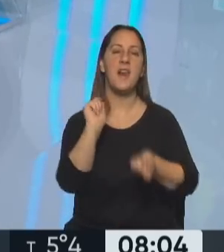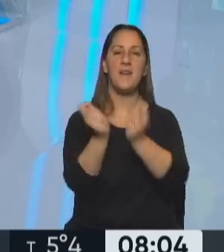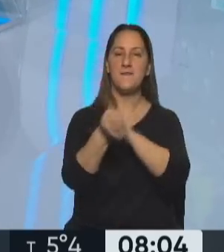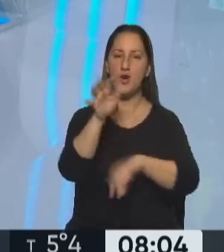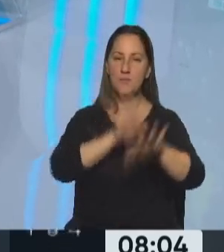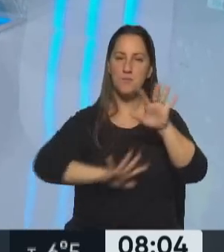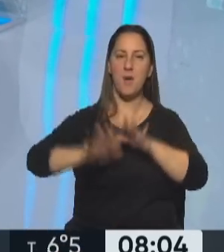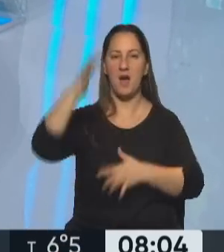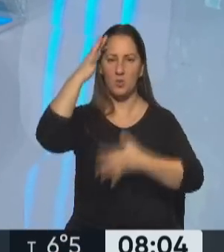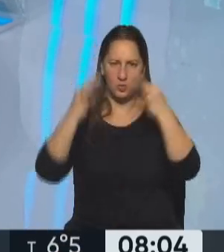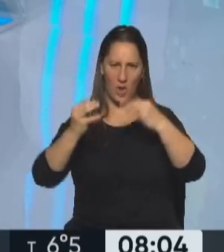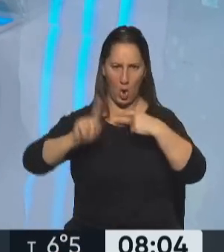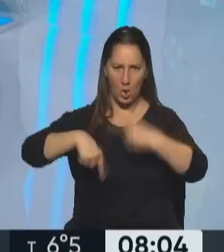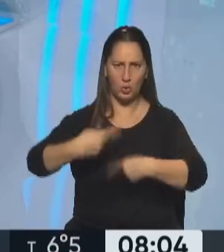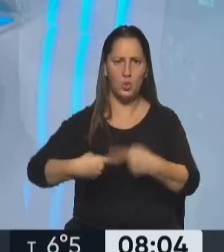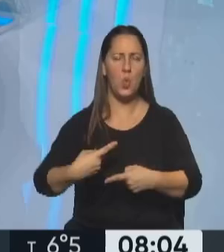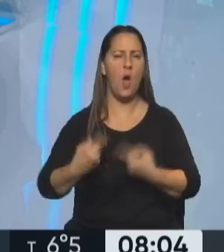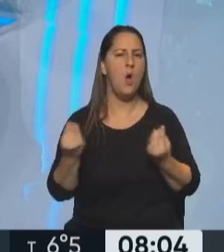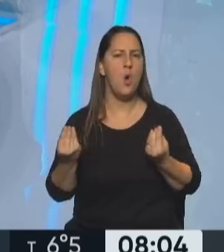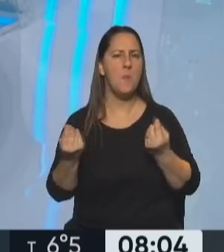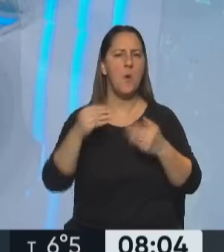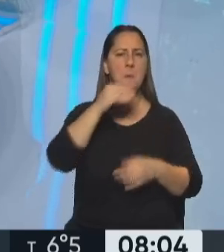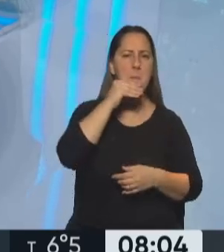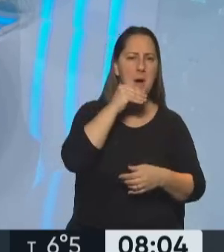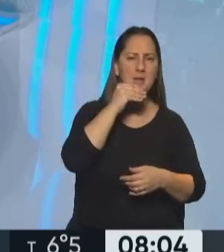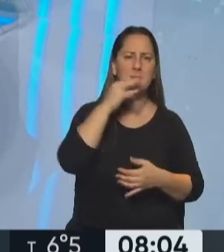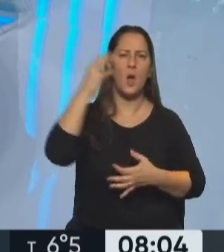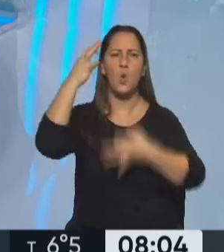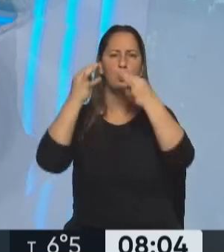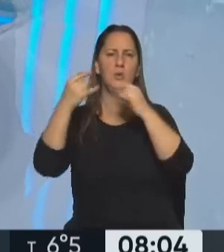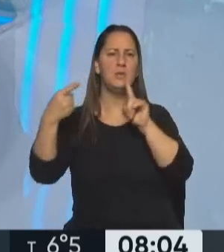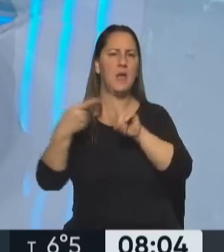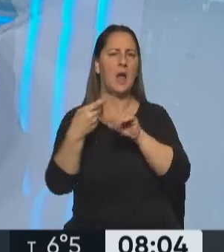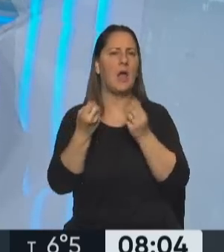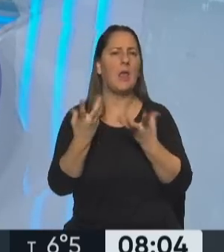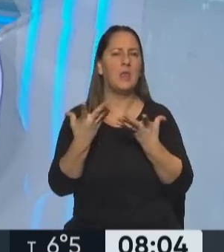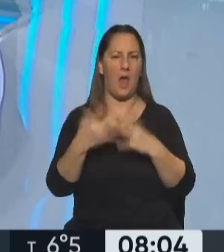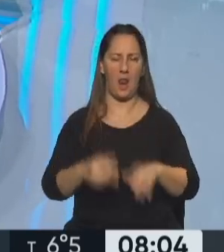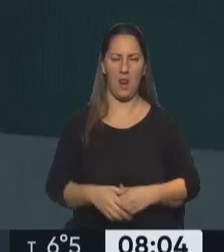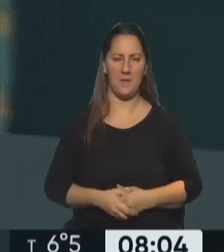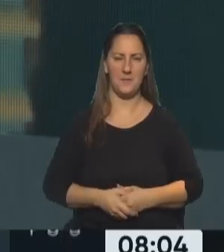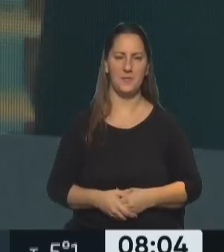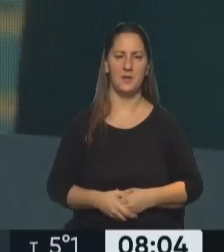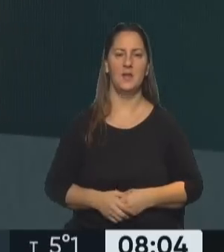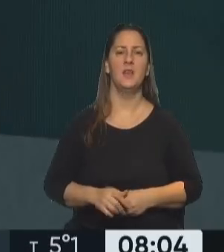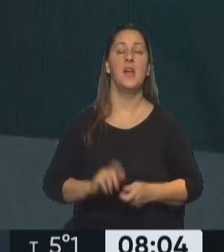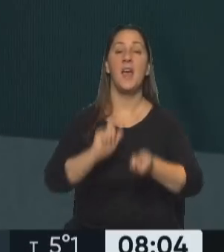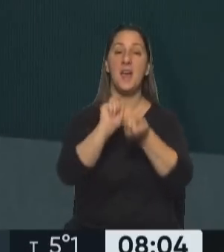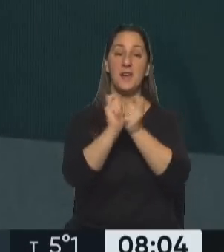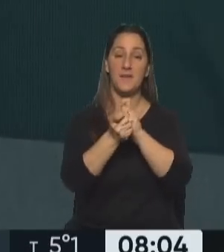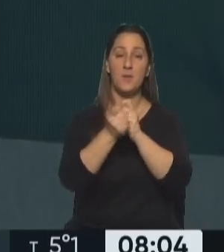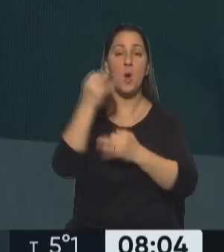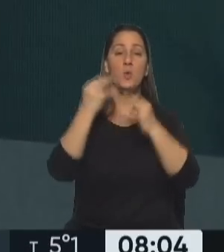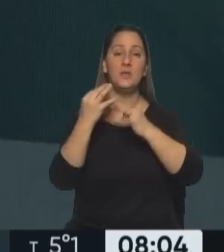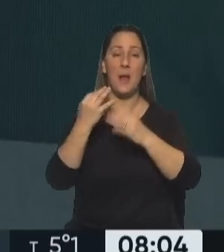hablando sigue vigente? ¿Y cuál es la relación de Sergio Massa con la justicia, con el mundo judicial? A ver. La reforma judicial no es